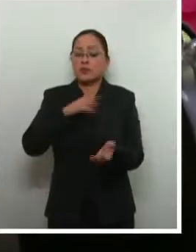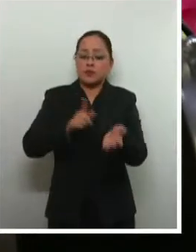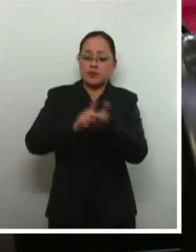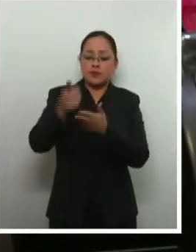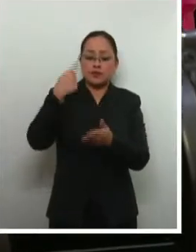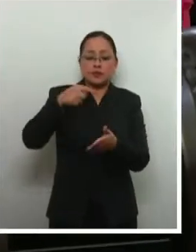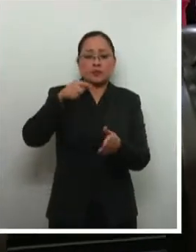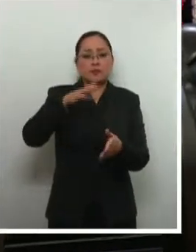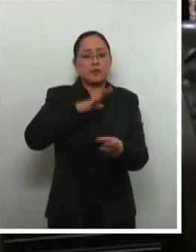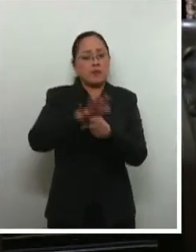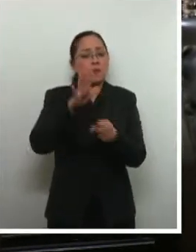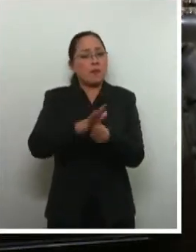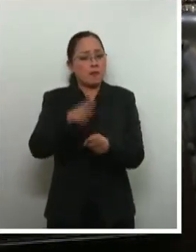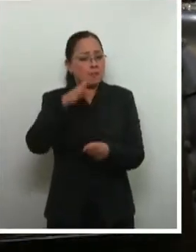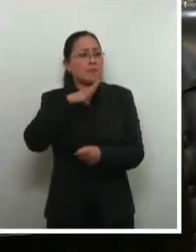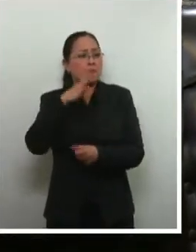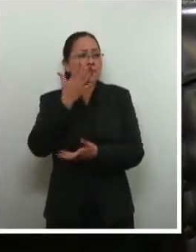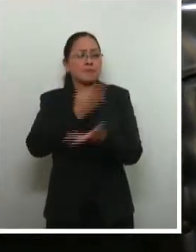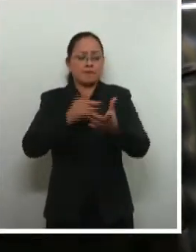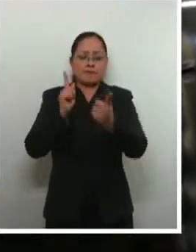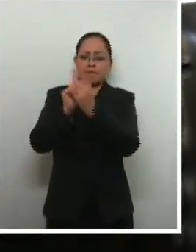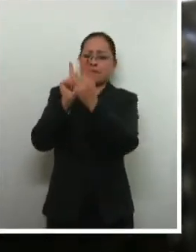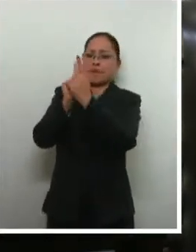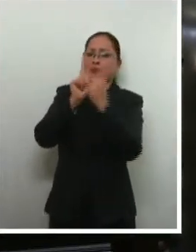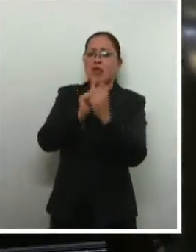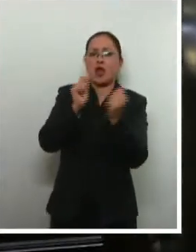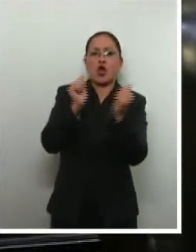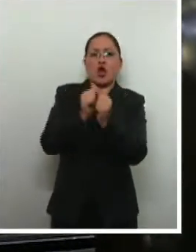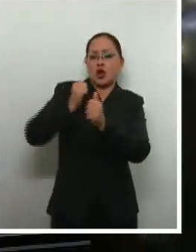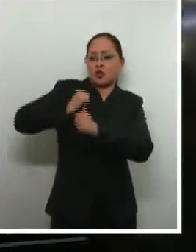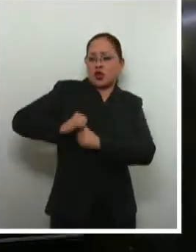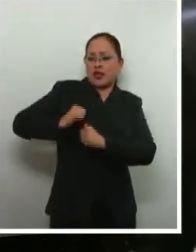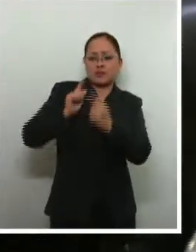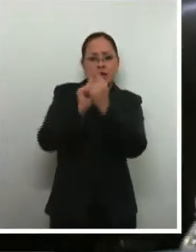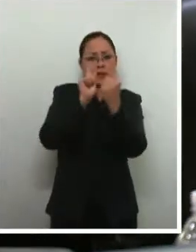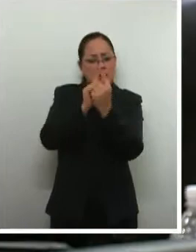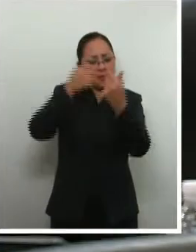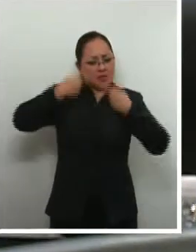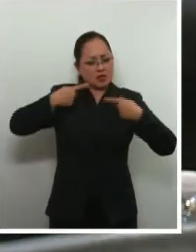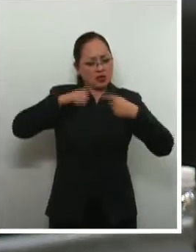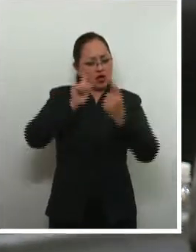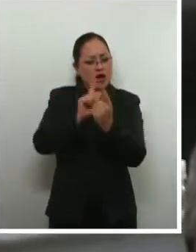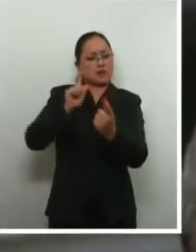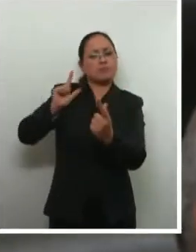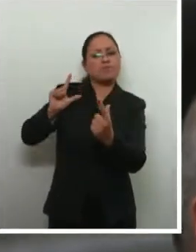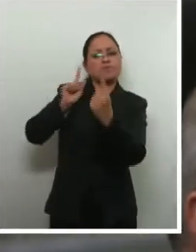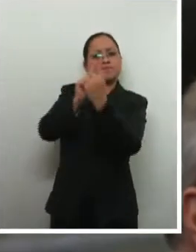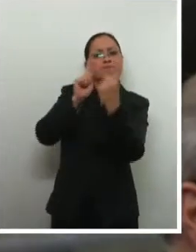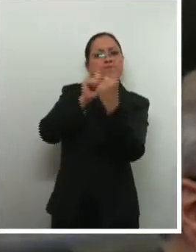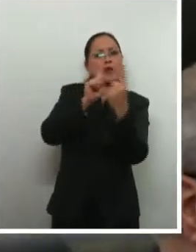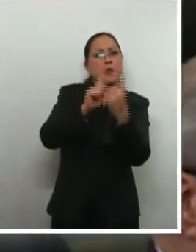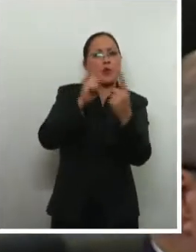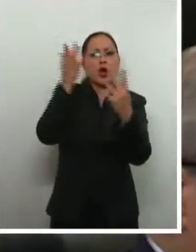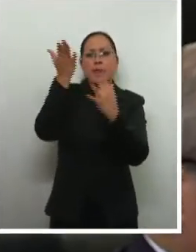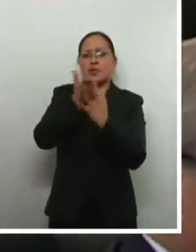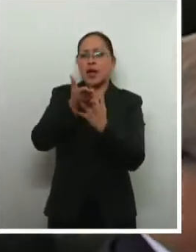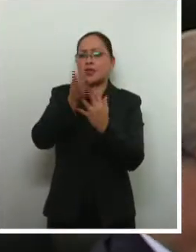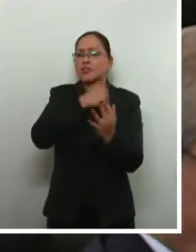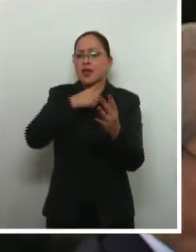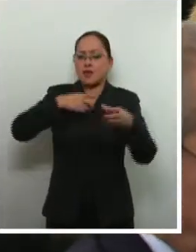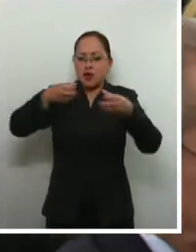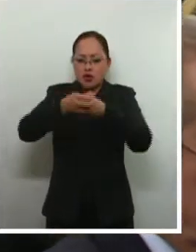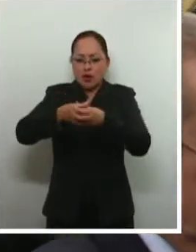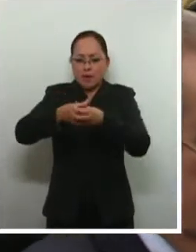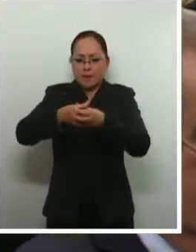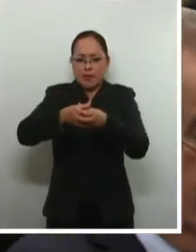de tener diálogo directo con sus autoridades. ¿Por qué tiene que haber un consejo intermedio? No tiene